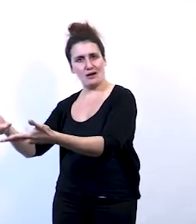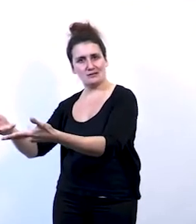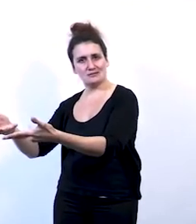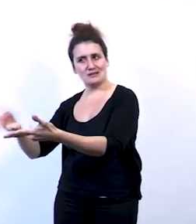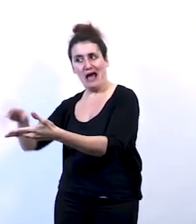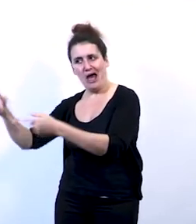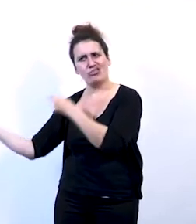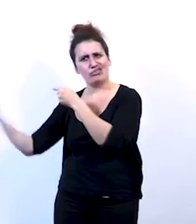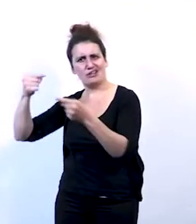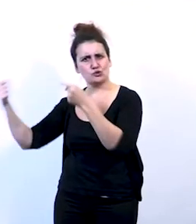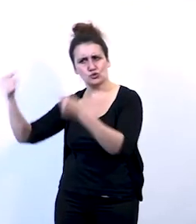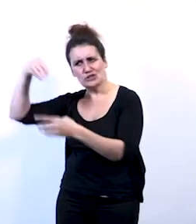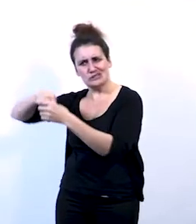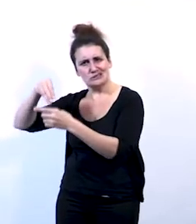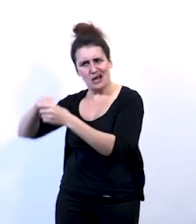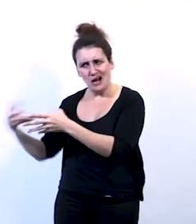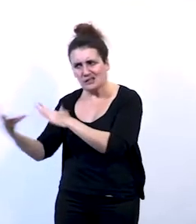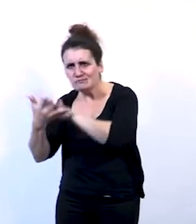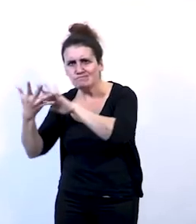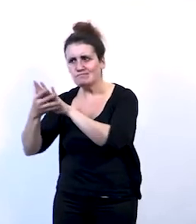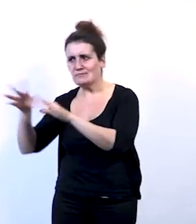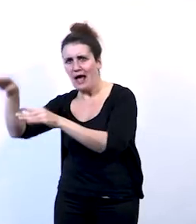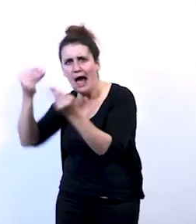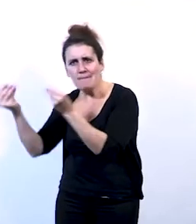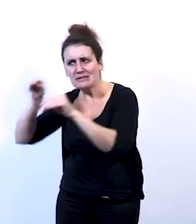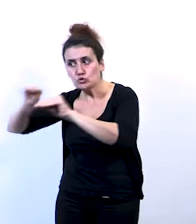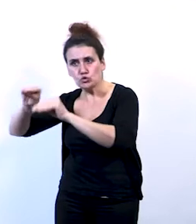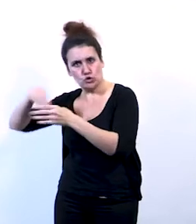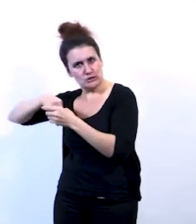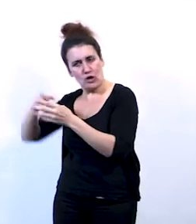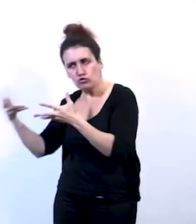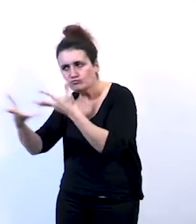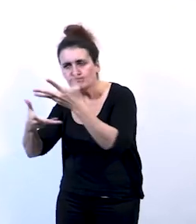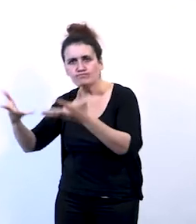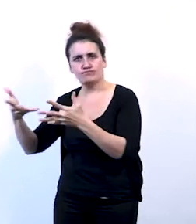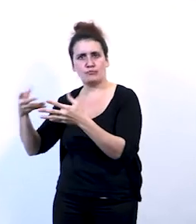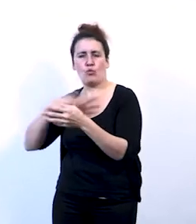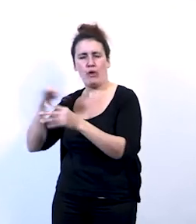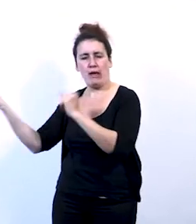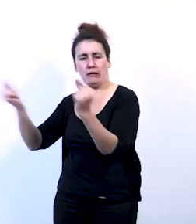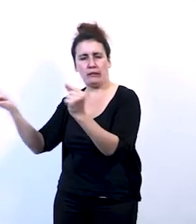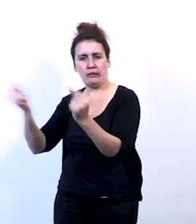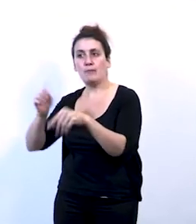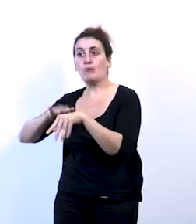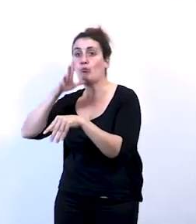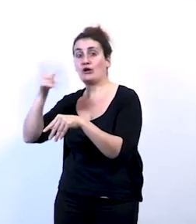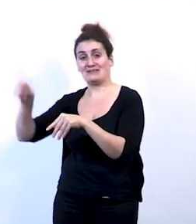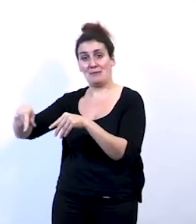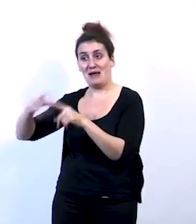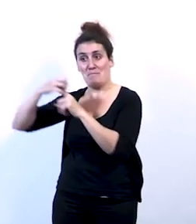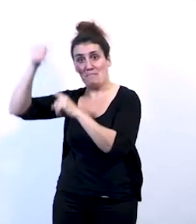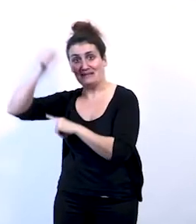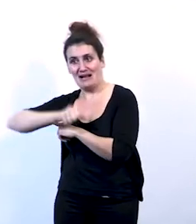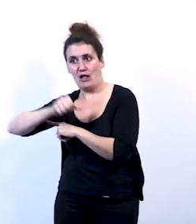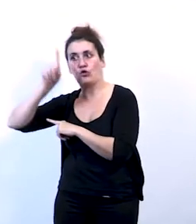haya discusiones internas en sus ambientes internos, porque también el patriarcado sigue